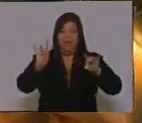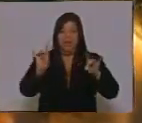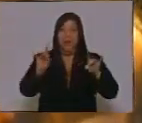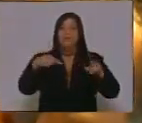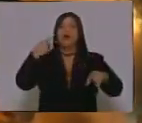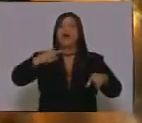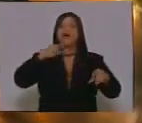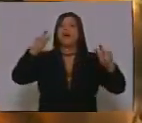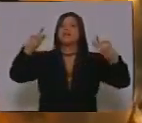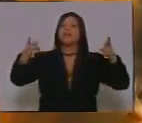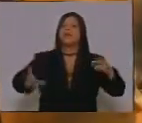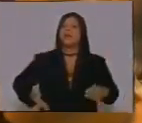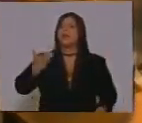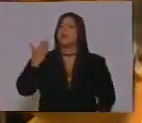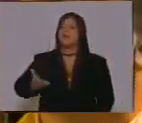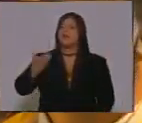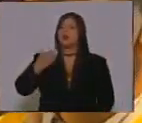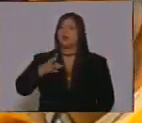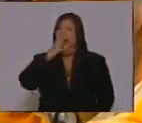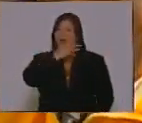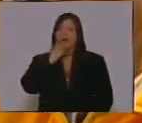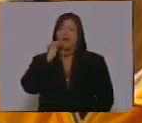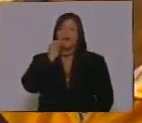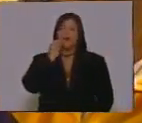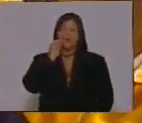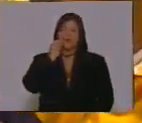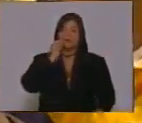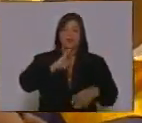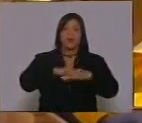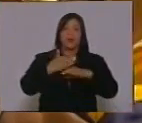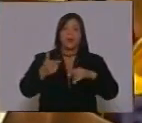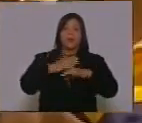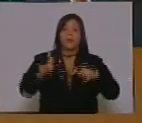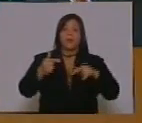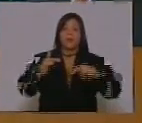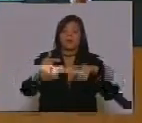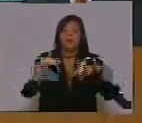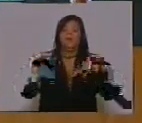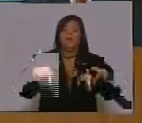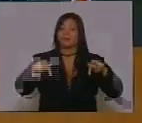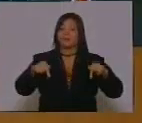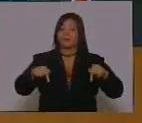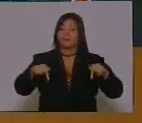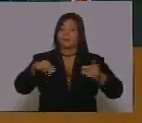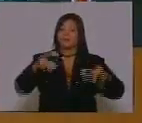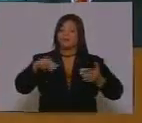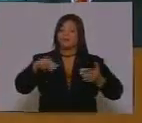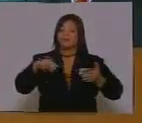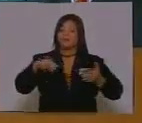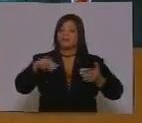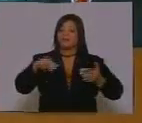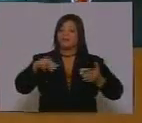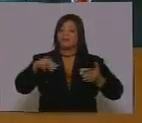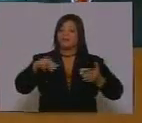hablar de un tema tan importante. Porque es, sin duda alguna, el Estado Miranda...